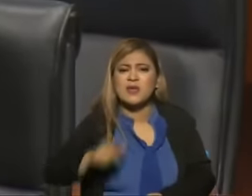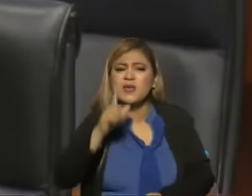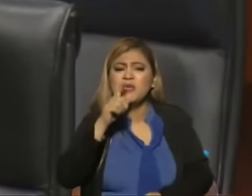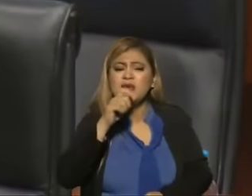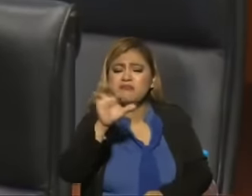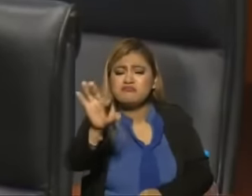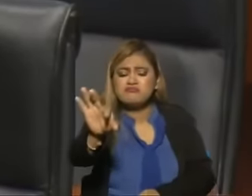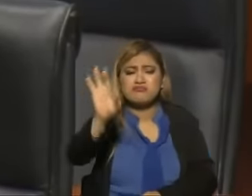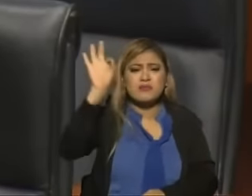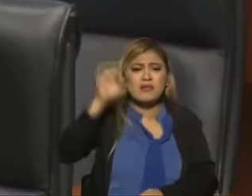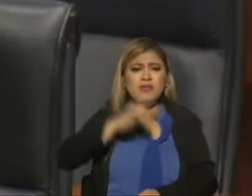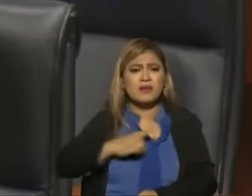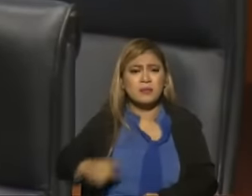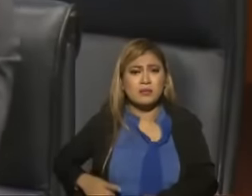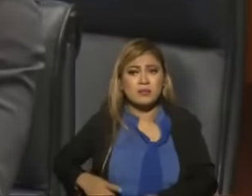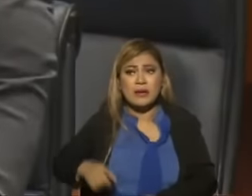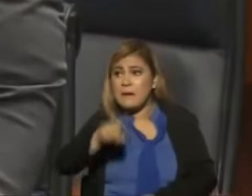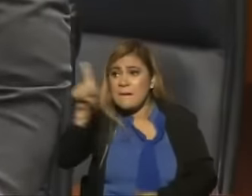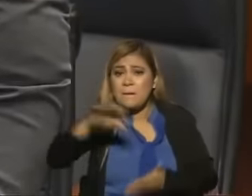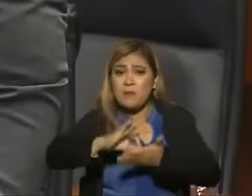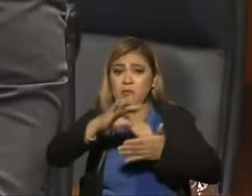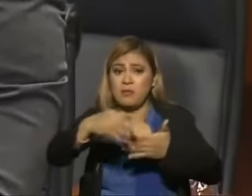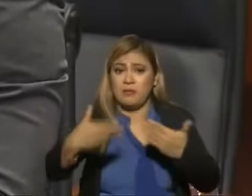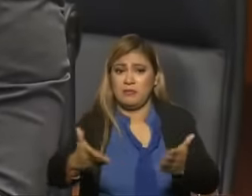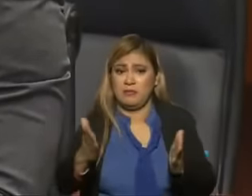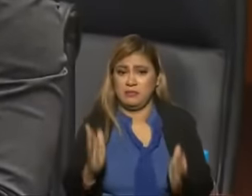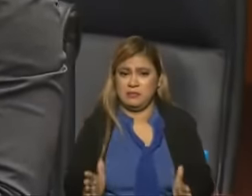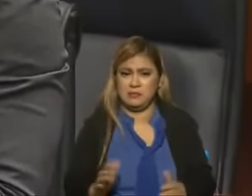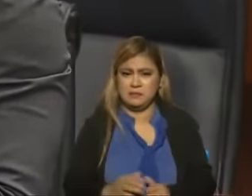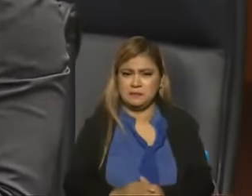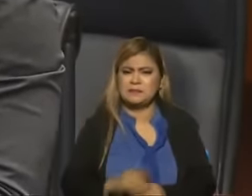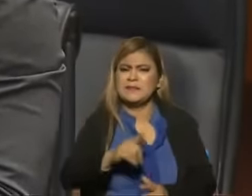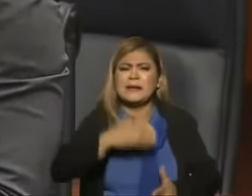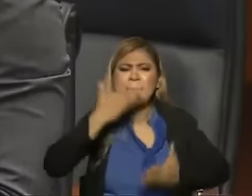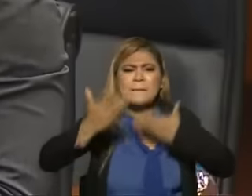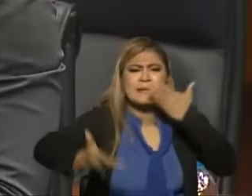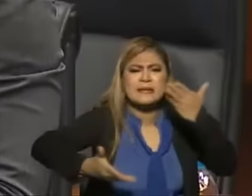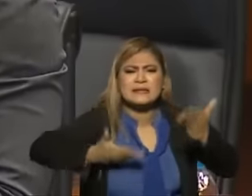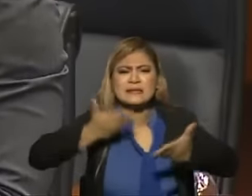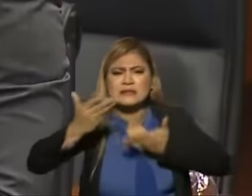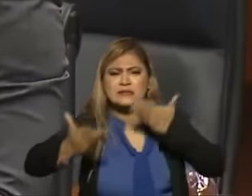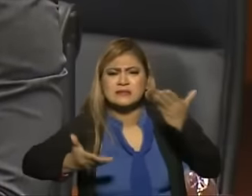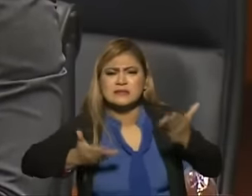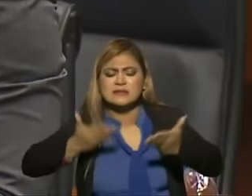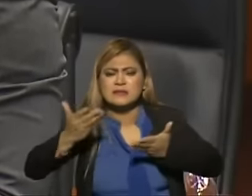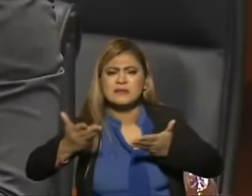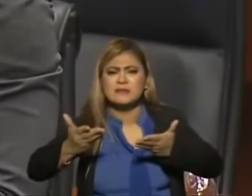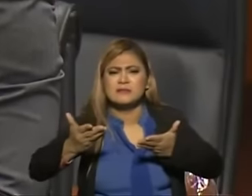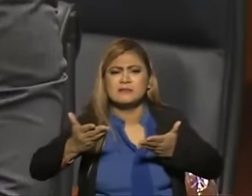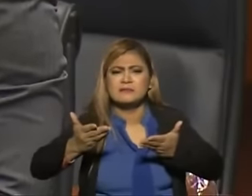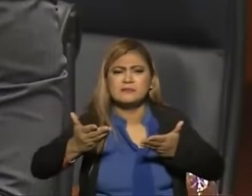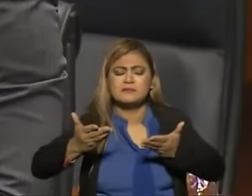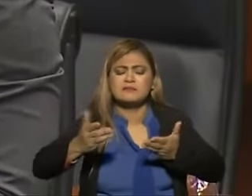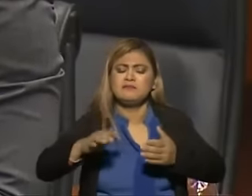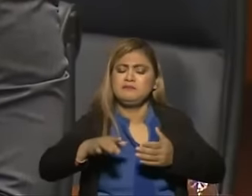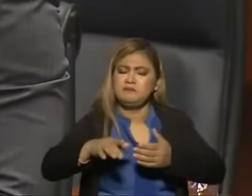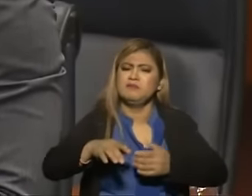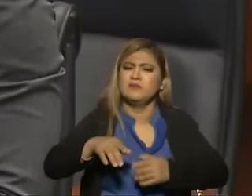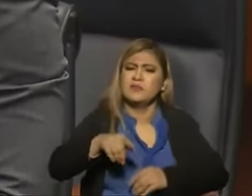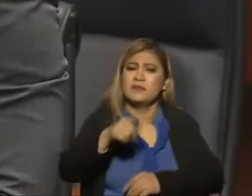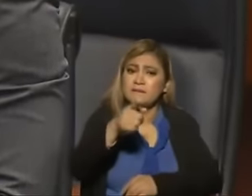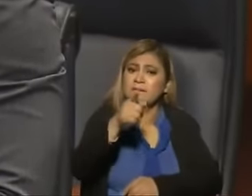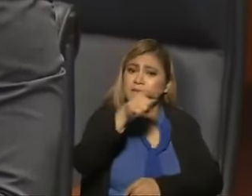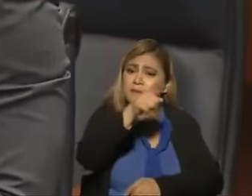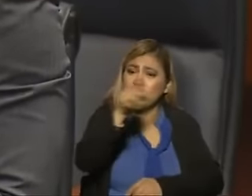están haciendo todo lo contrario. Así que este mensaje va a esa mayoría que está siguiendo este debate para que tomen nota de